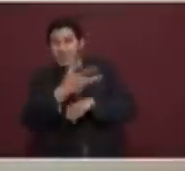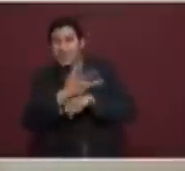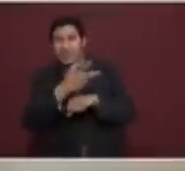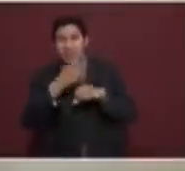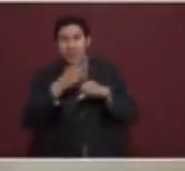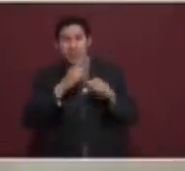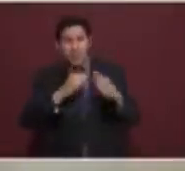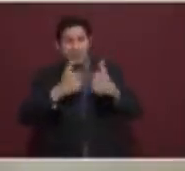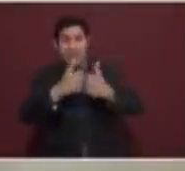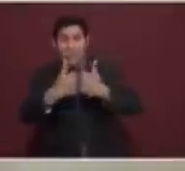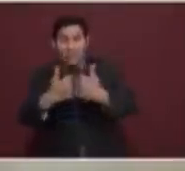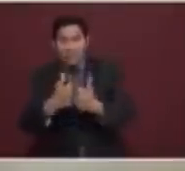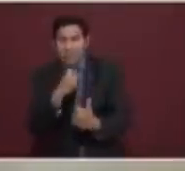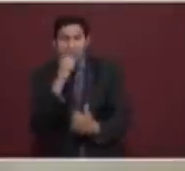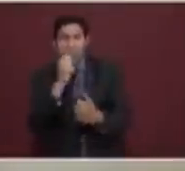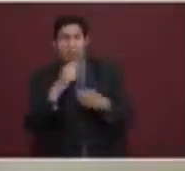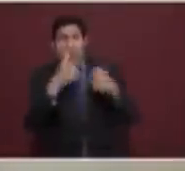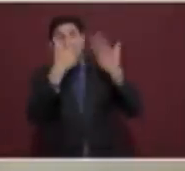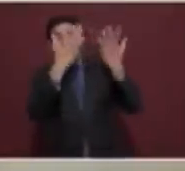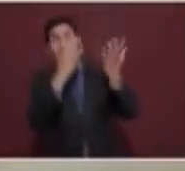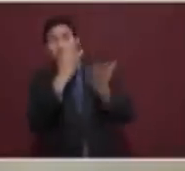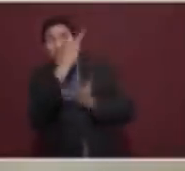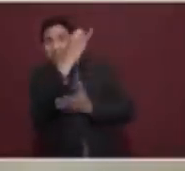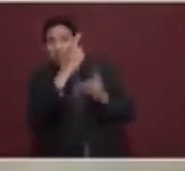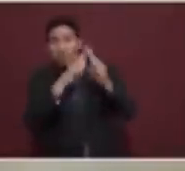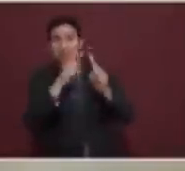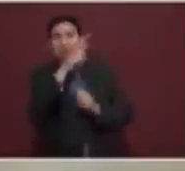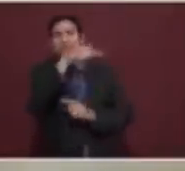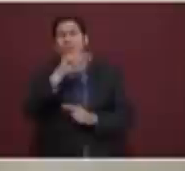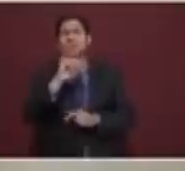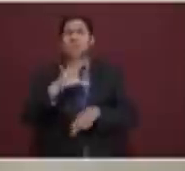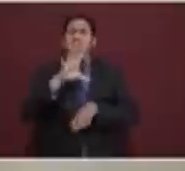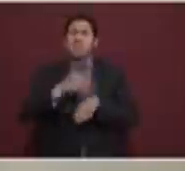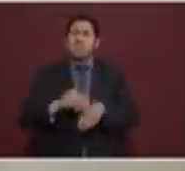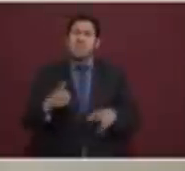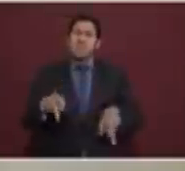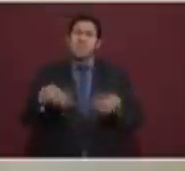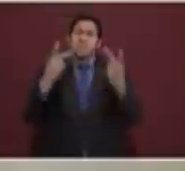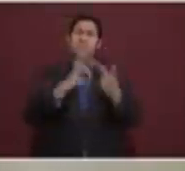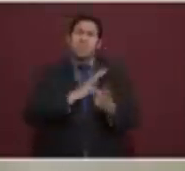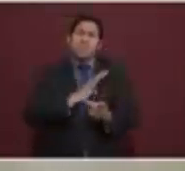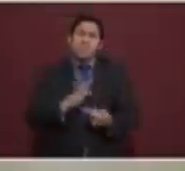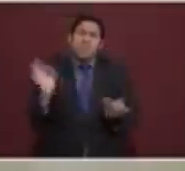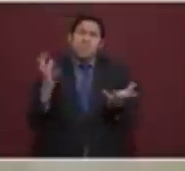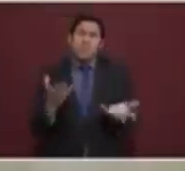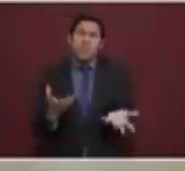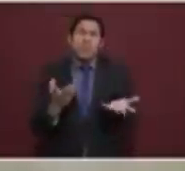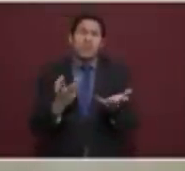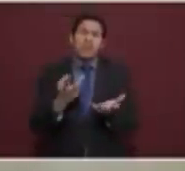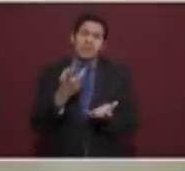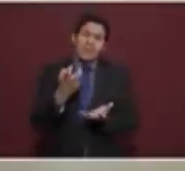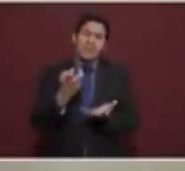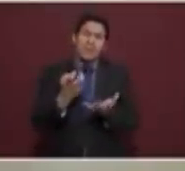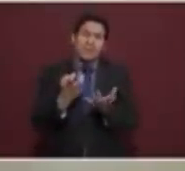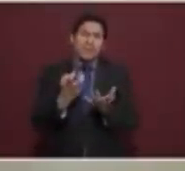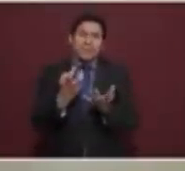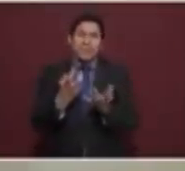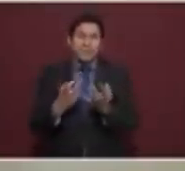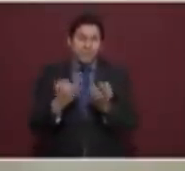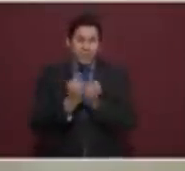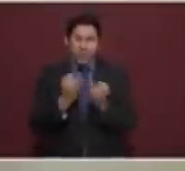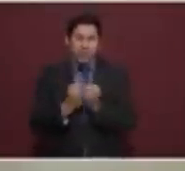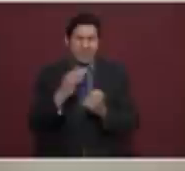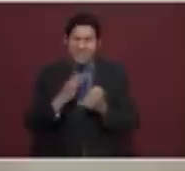fronterizos bueno pues se está dando esta venta así es que y finalmente fortalecer el